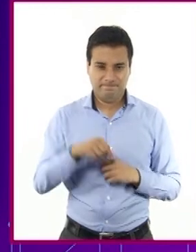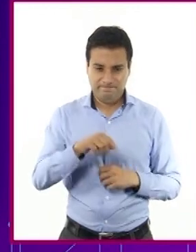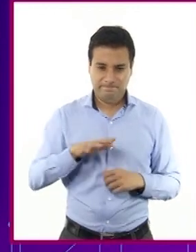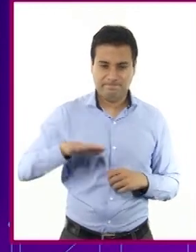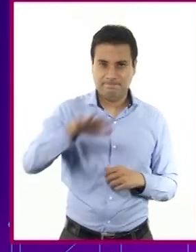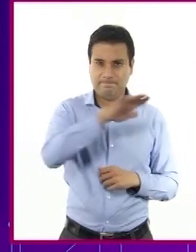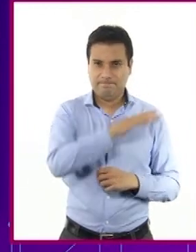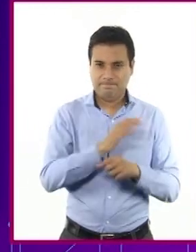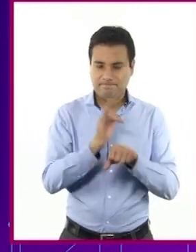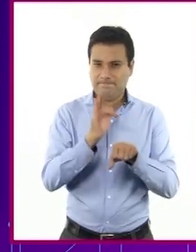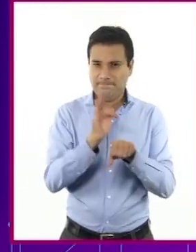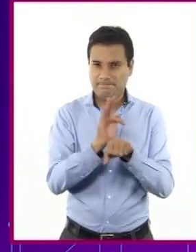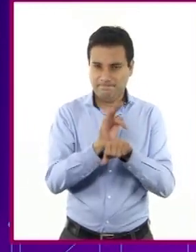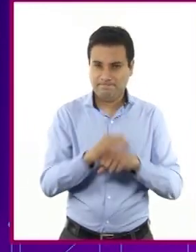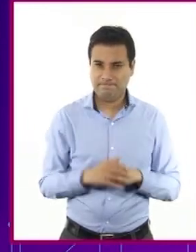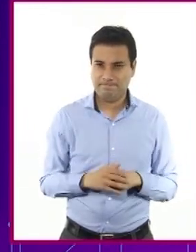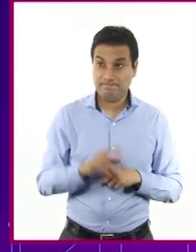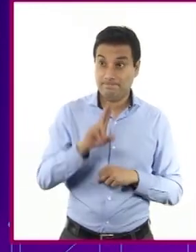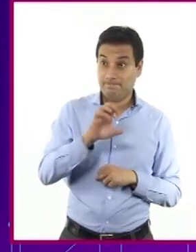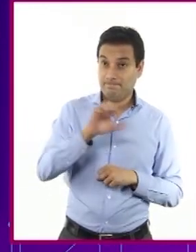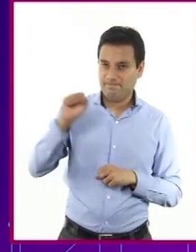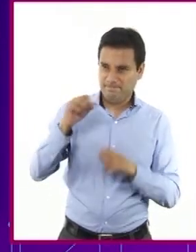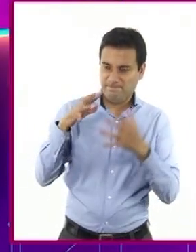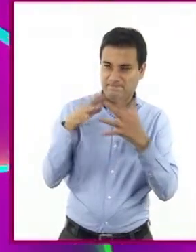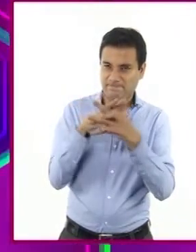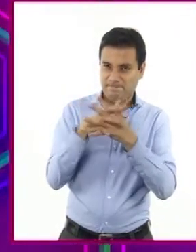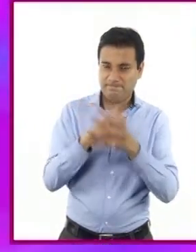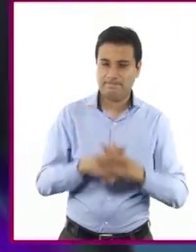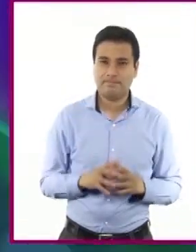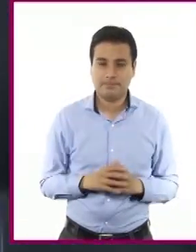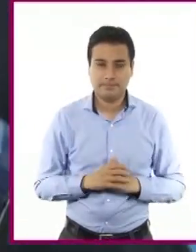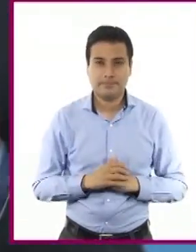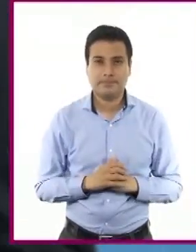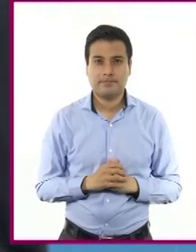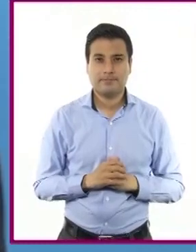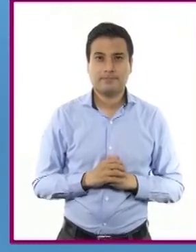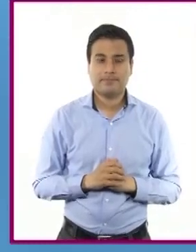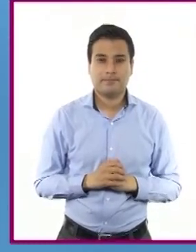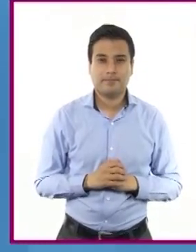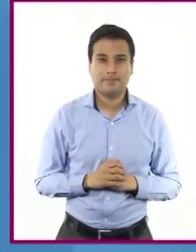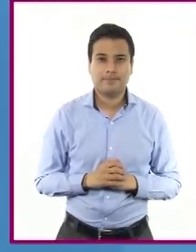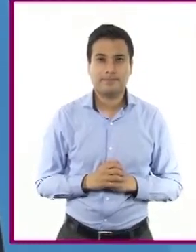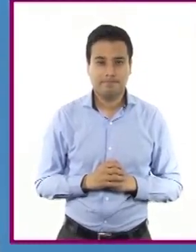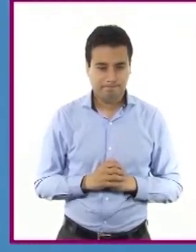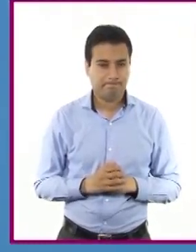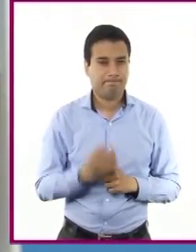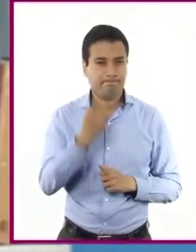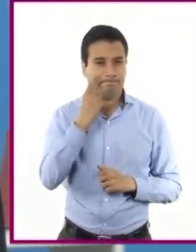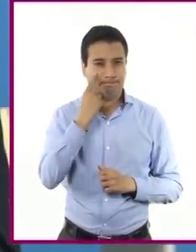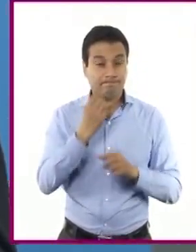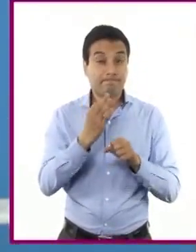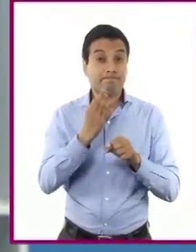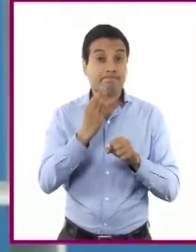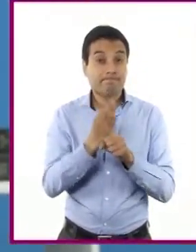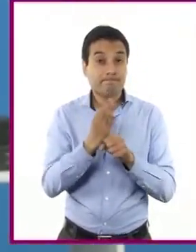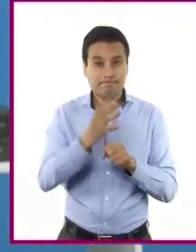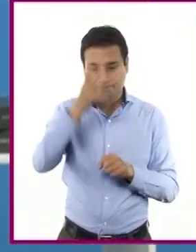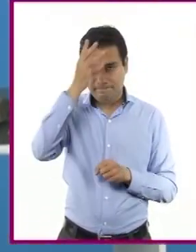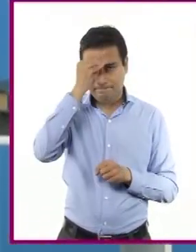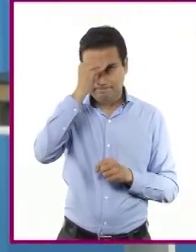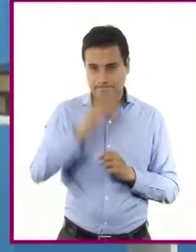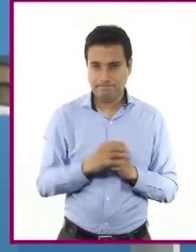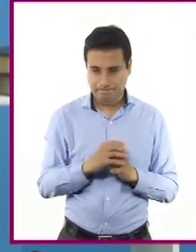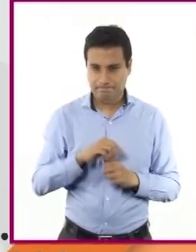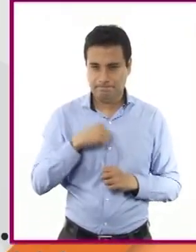oriental ante la contraofensiva soviética. Para reafirmar lo aprendido durante esta sesión, les